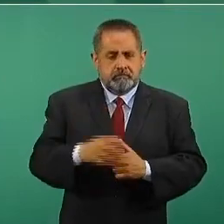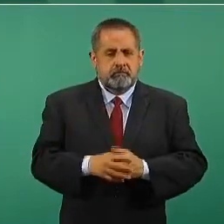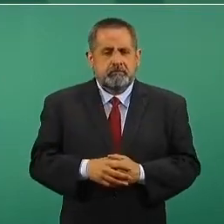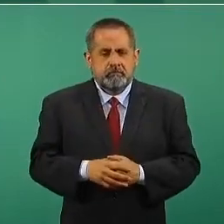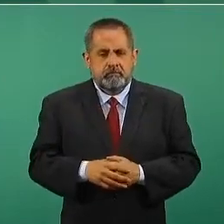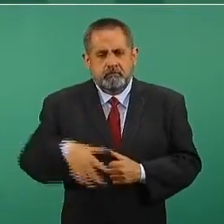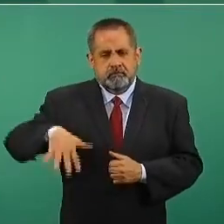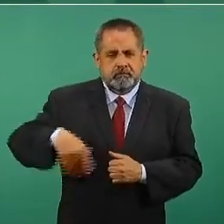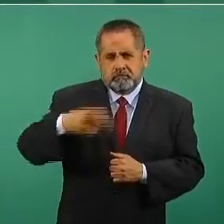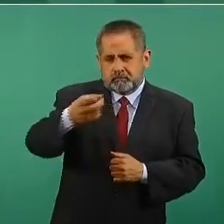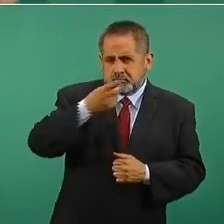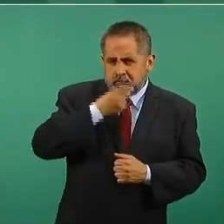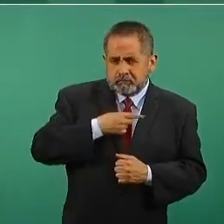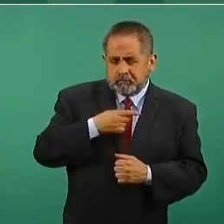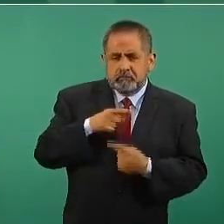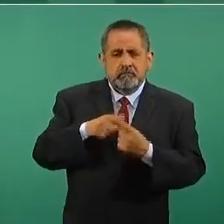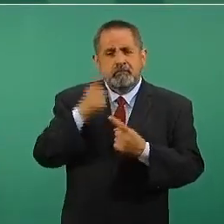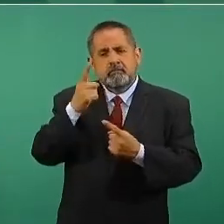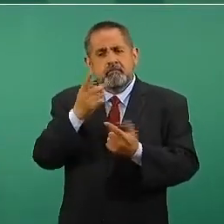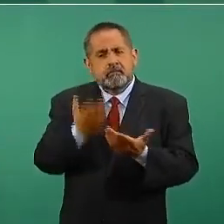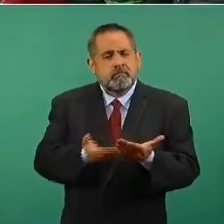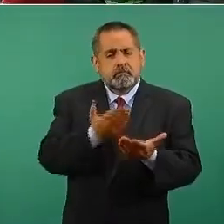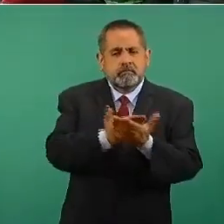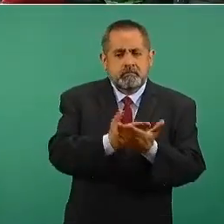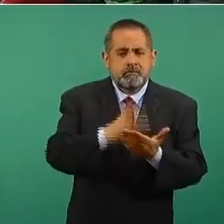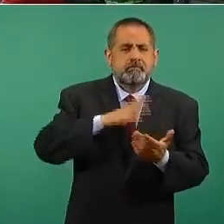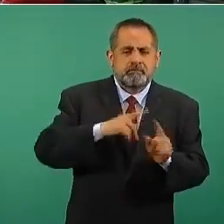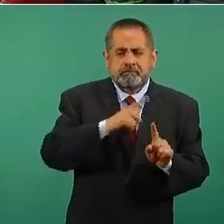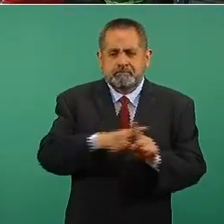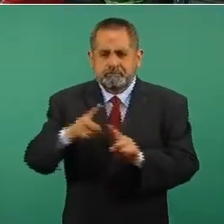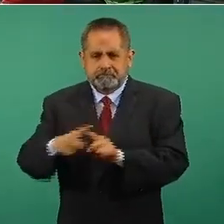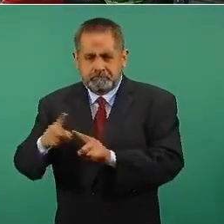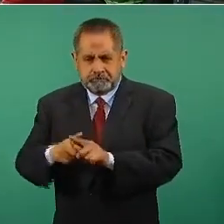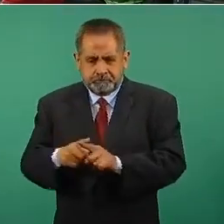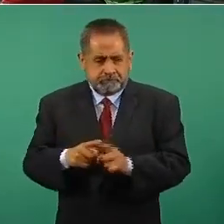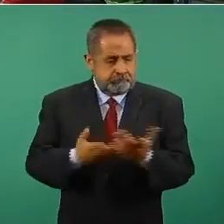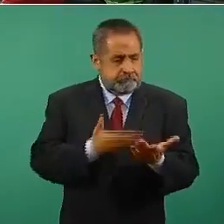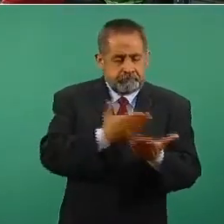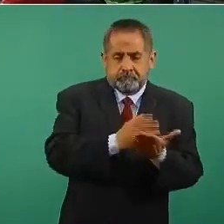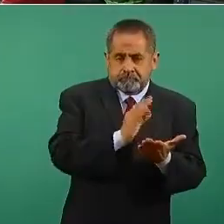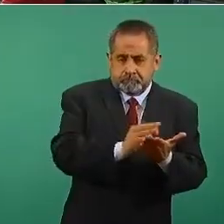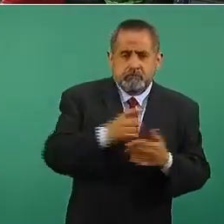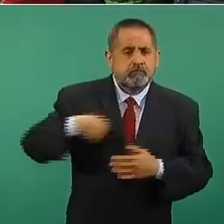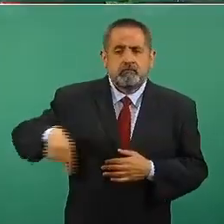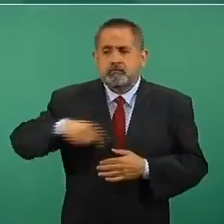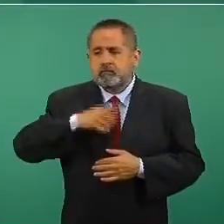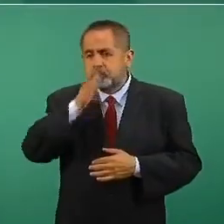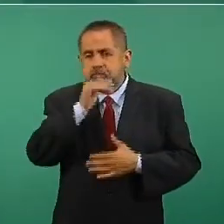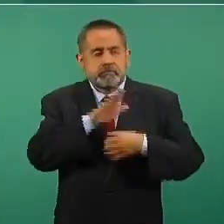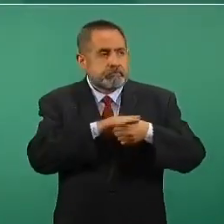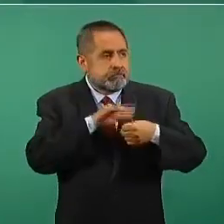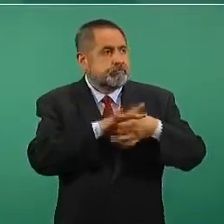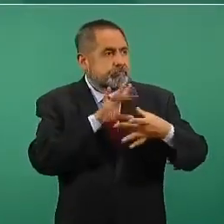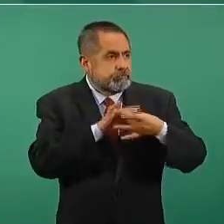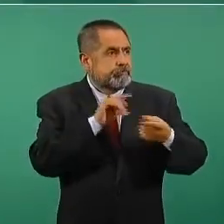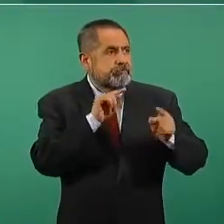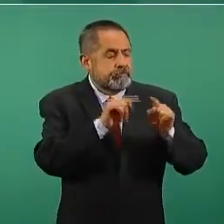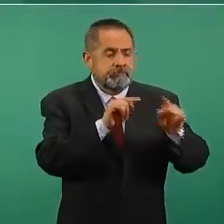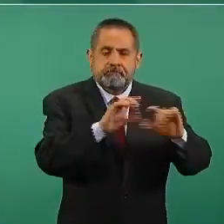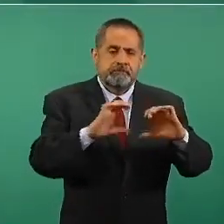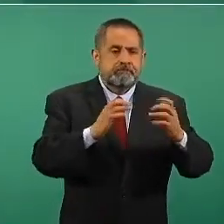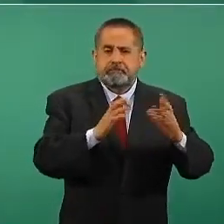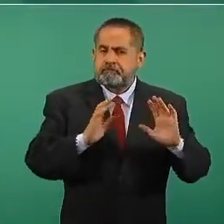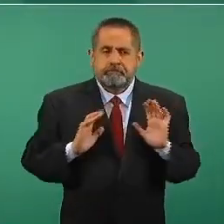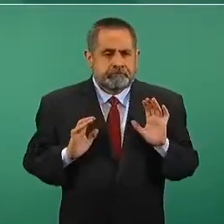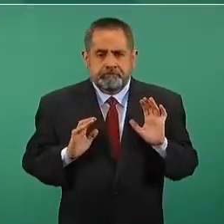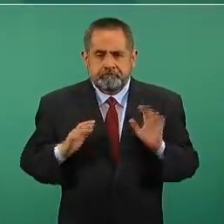que tú mencionas es una de varias iniciativas, claro que la vemos muy bien. No podemos cabildear directamente en el Congreso porque la